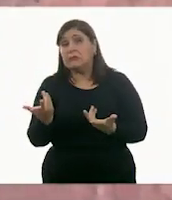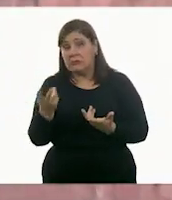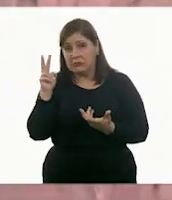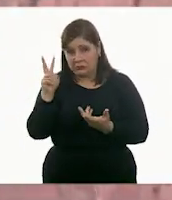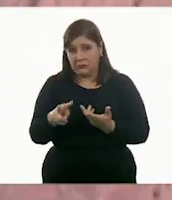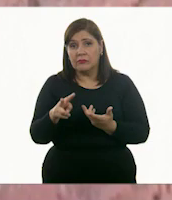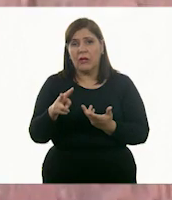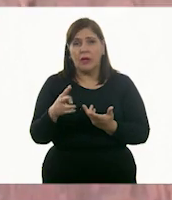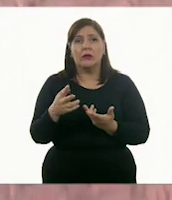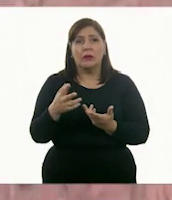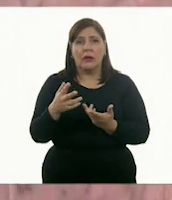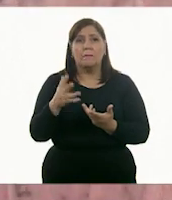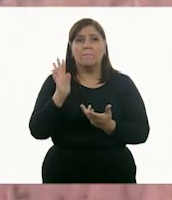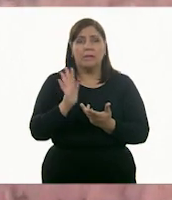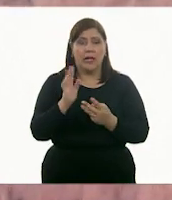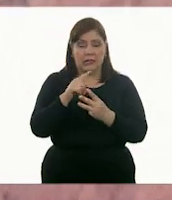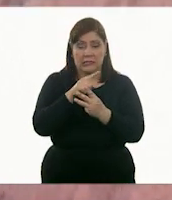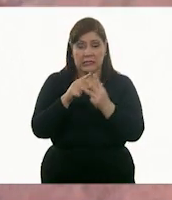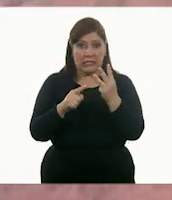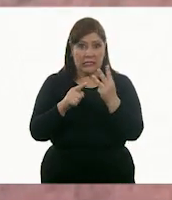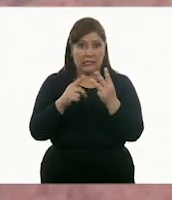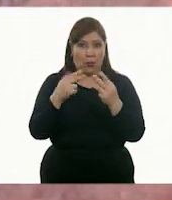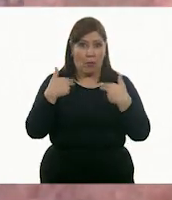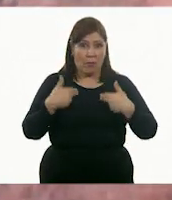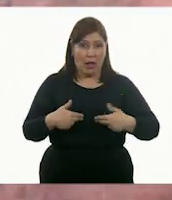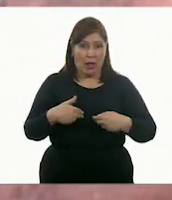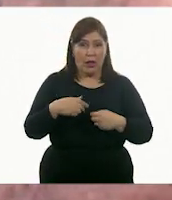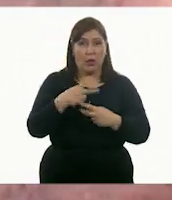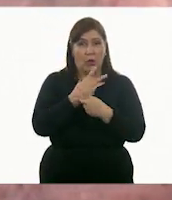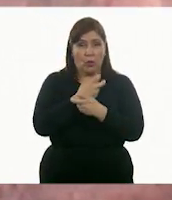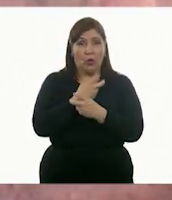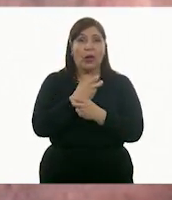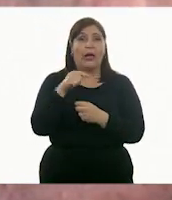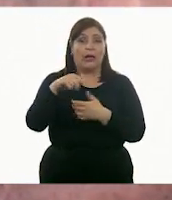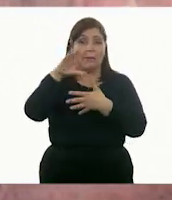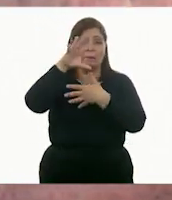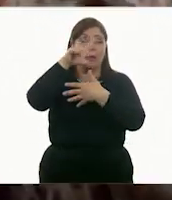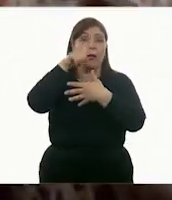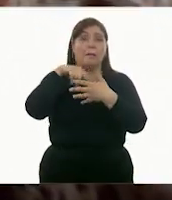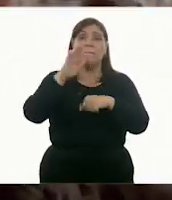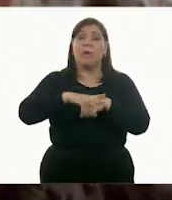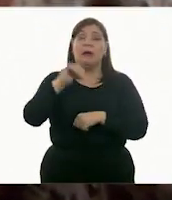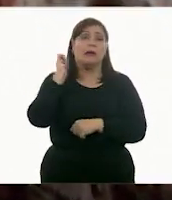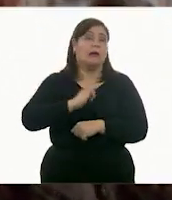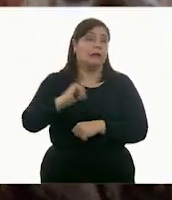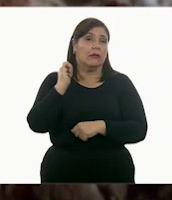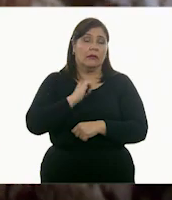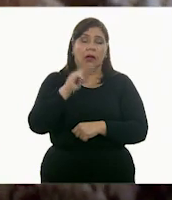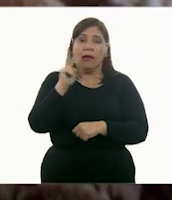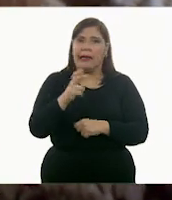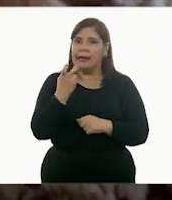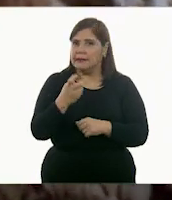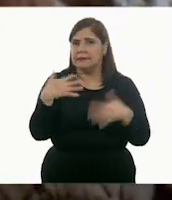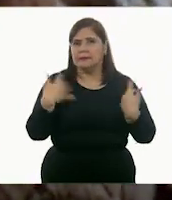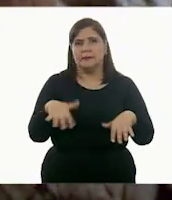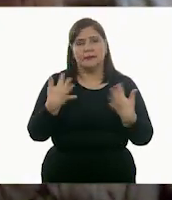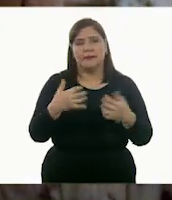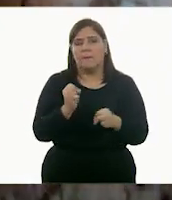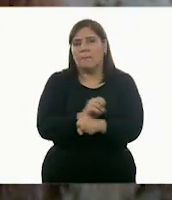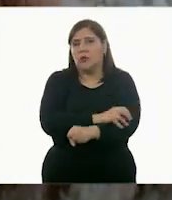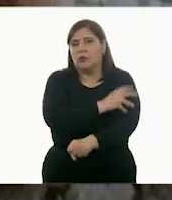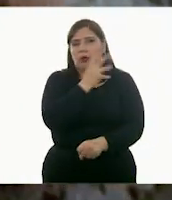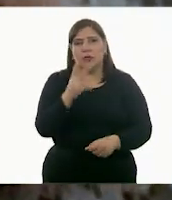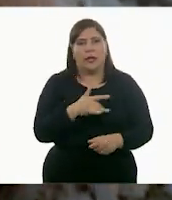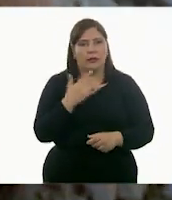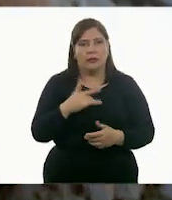lo menos en los 3 esqueletos humanos más antiguos del continente americano, lo cual pues ha sido muy emocionante porque aunque